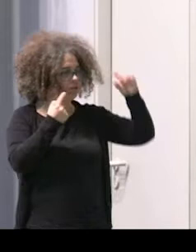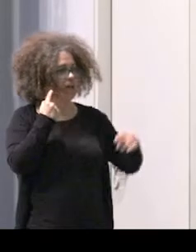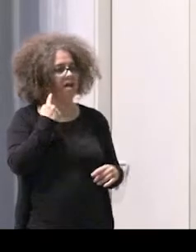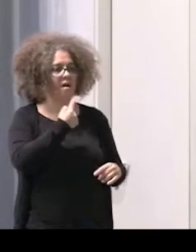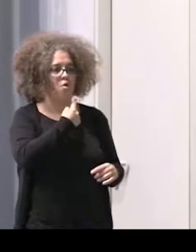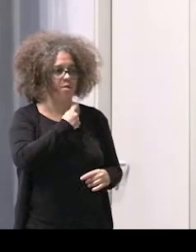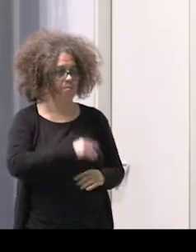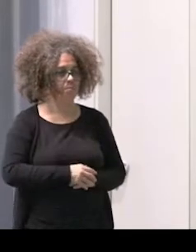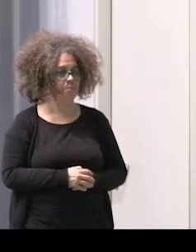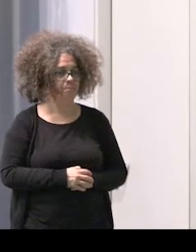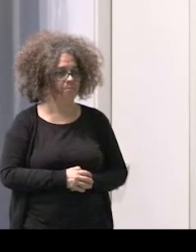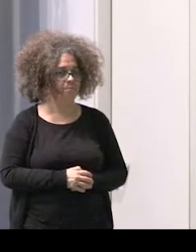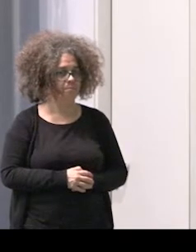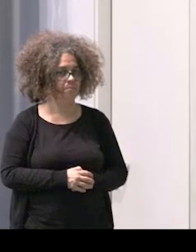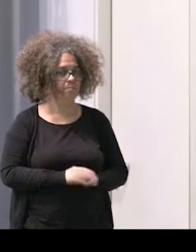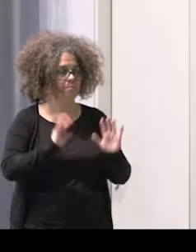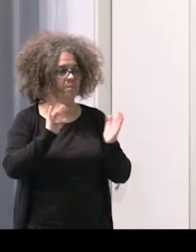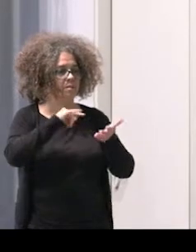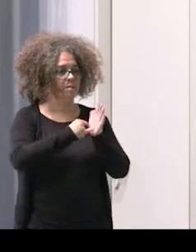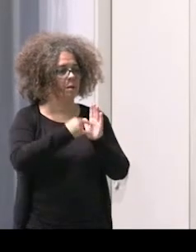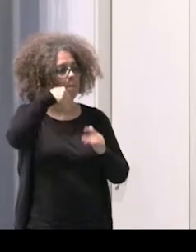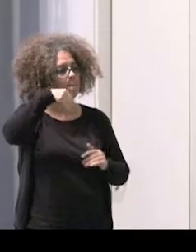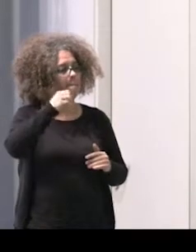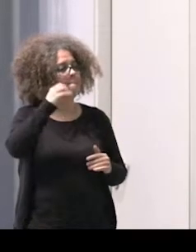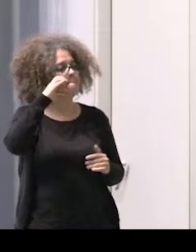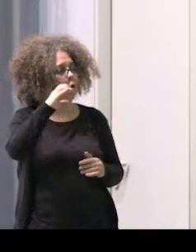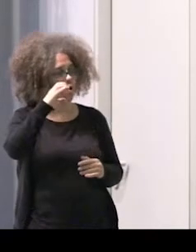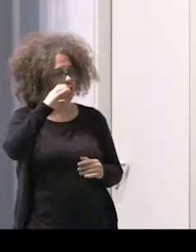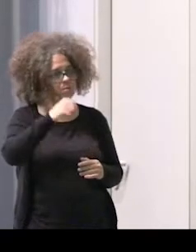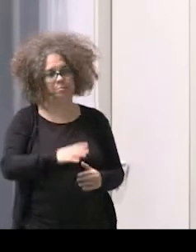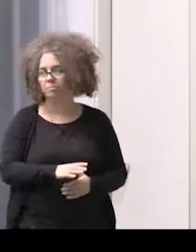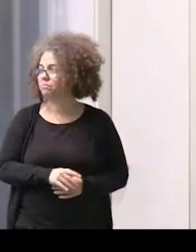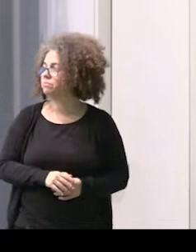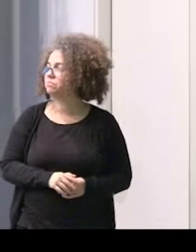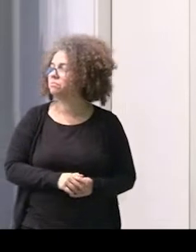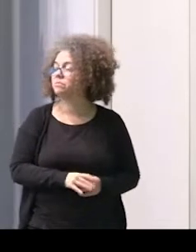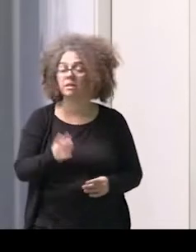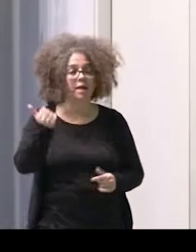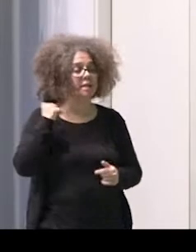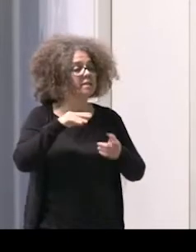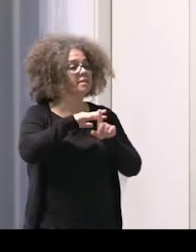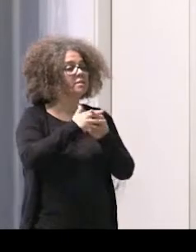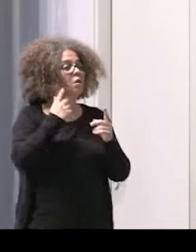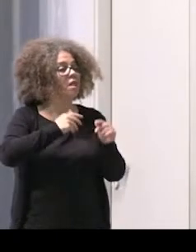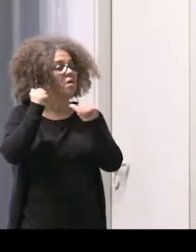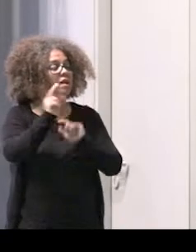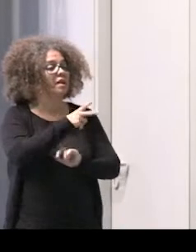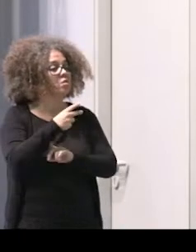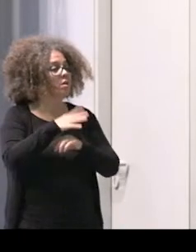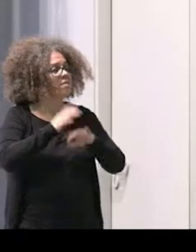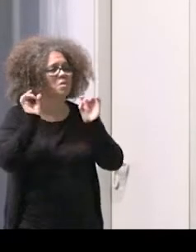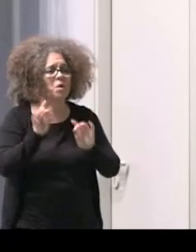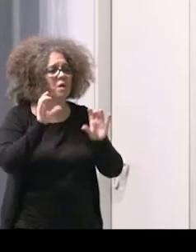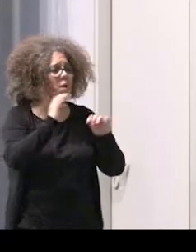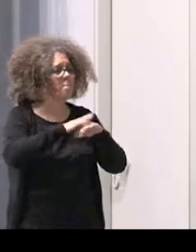los resultados del nuevo sistema, que llamamos sistema MOC. Y como ven, en esta situación el resultado es igual para los 2